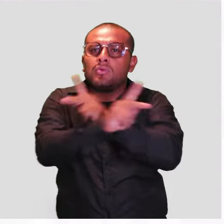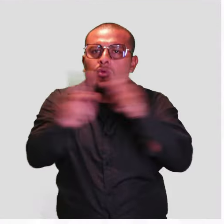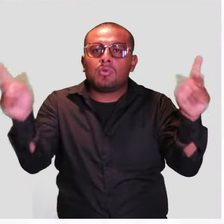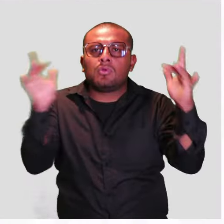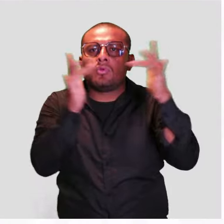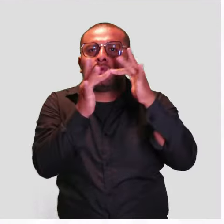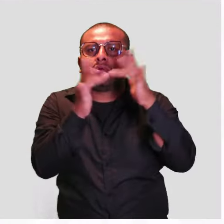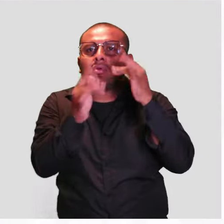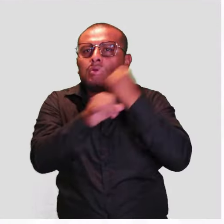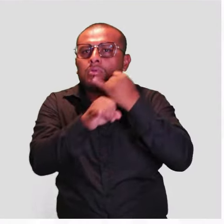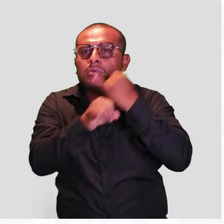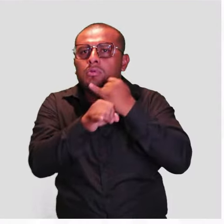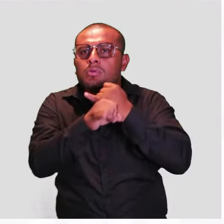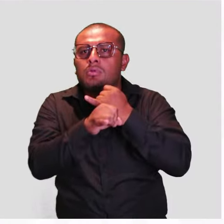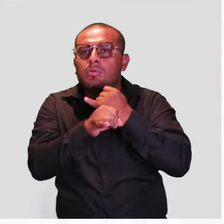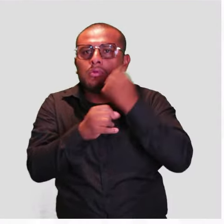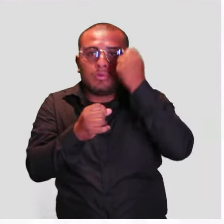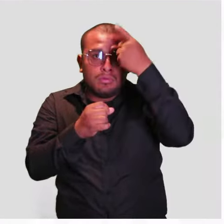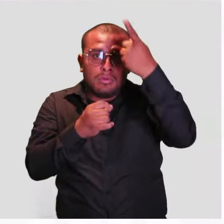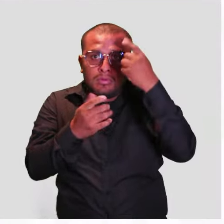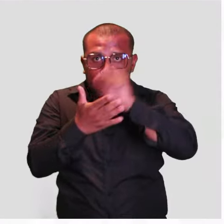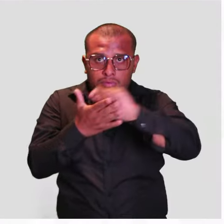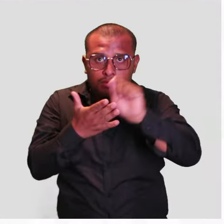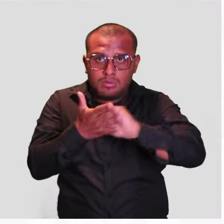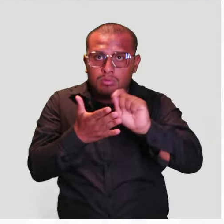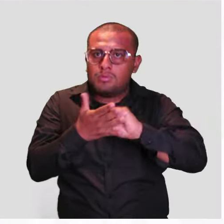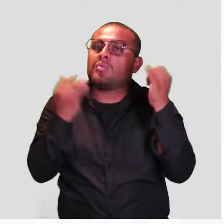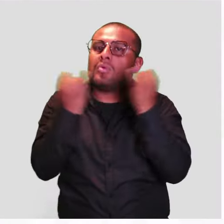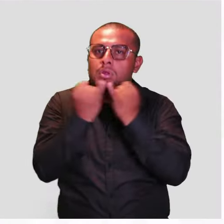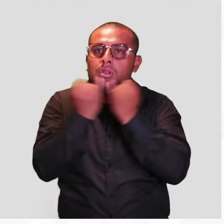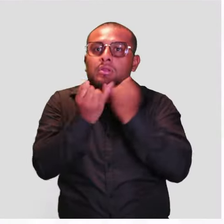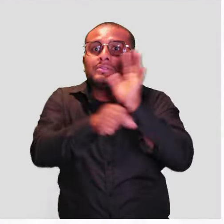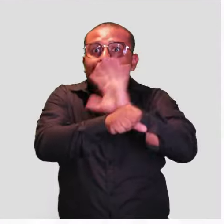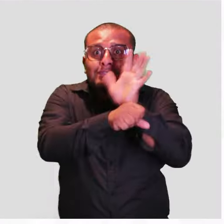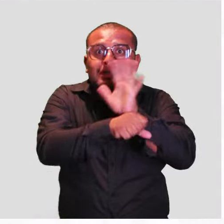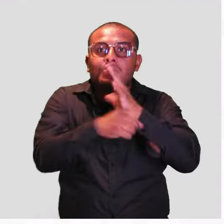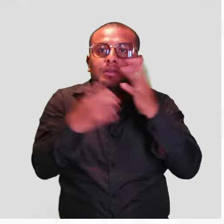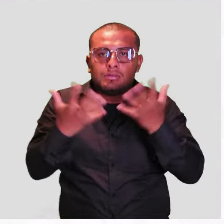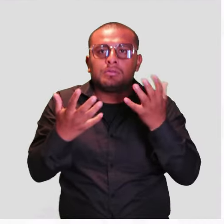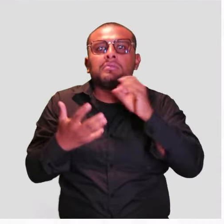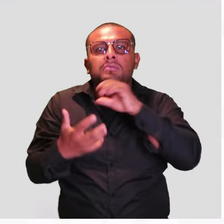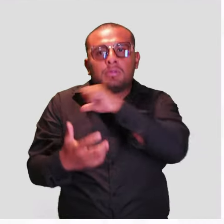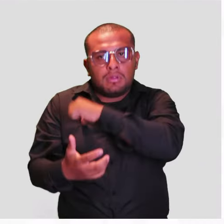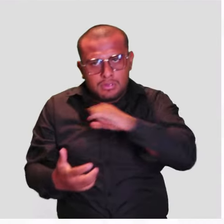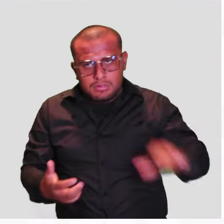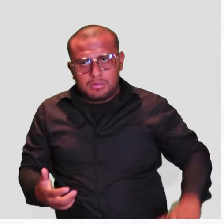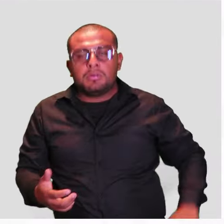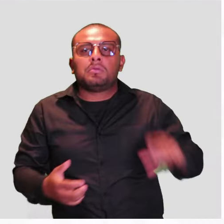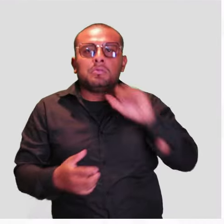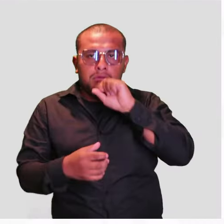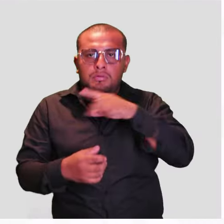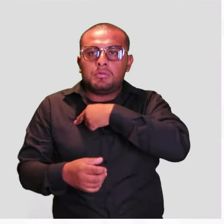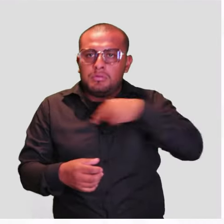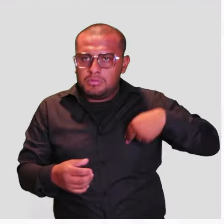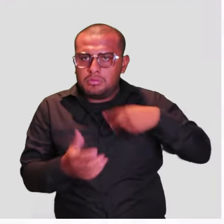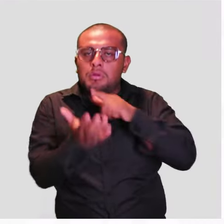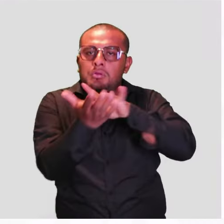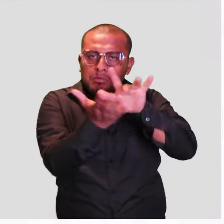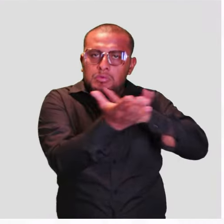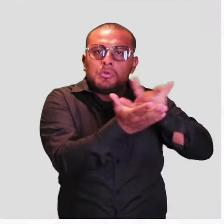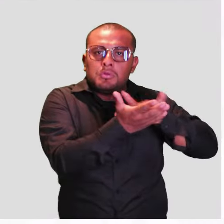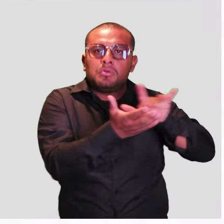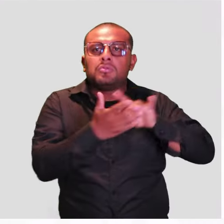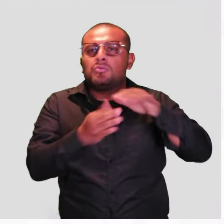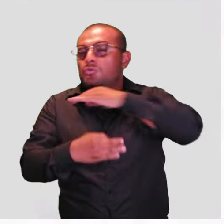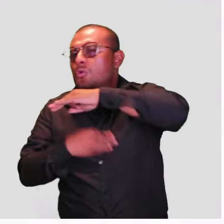hace cine, se le va a apoyar. En toda la cuestión cultural, van a contar con un ayuntamiento de Juan Roch, con el apoyo en toda la extensión